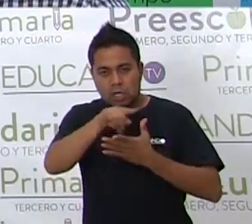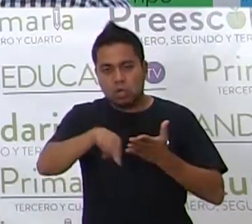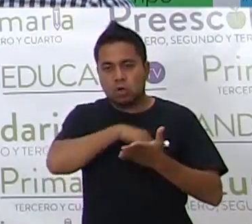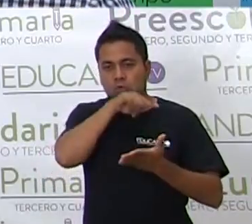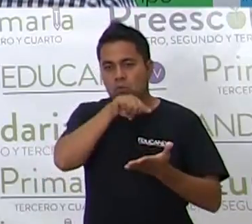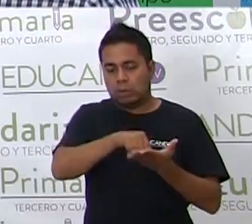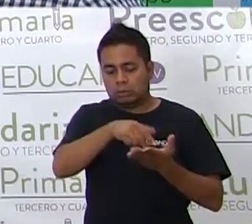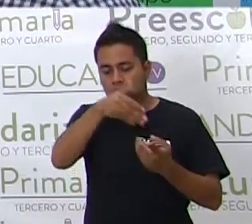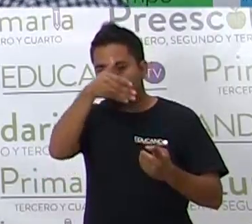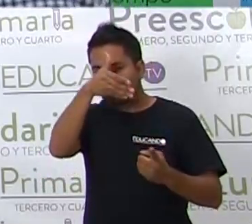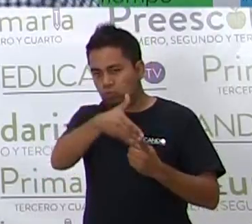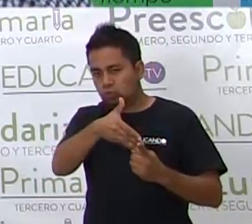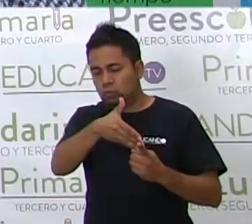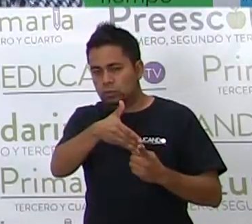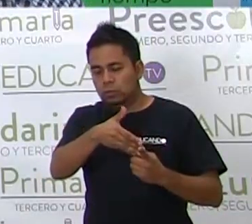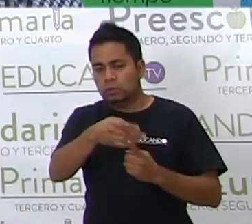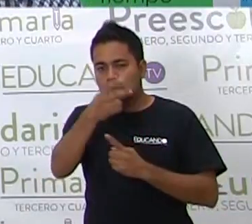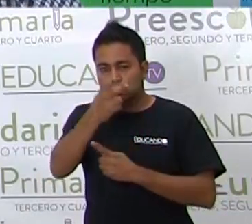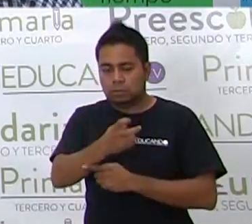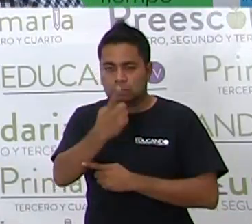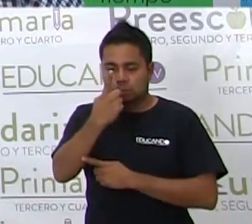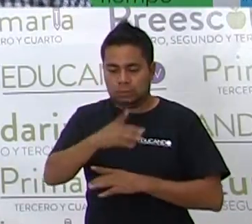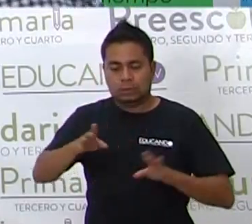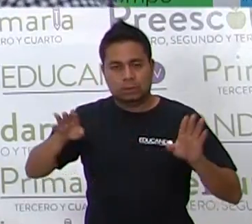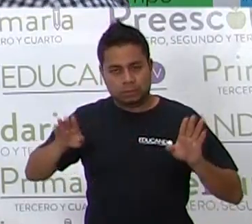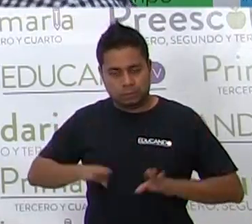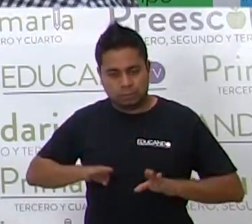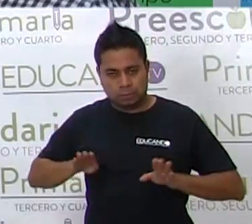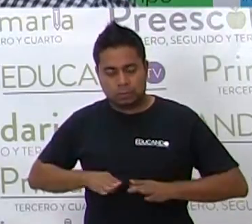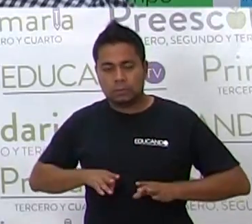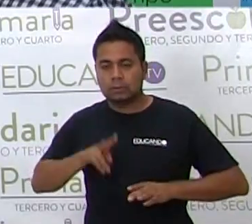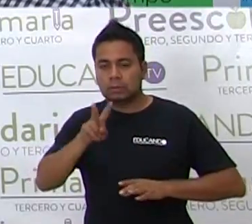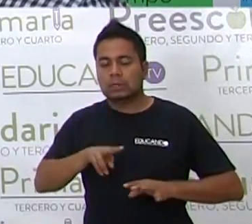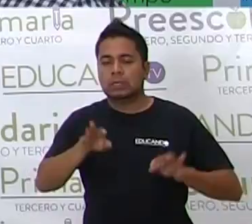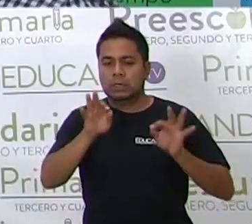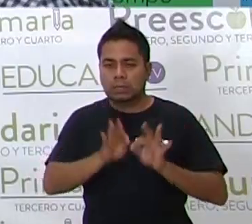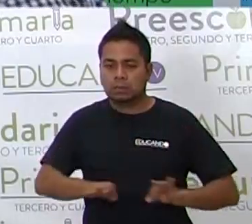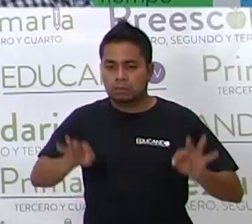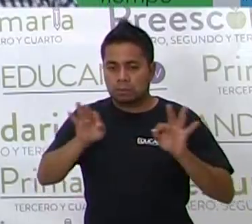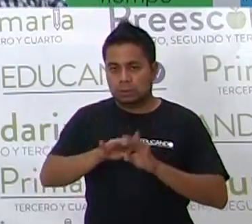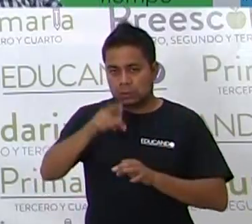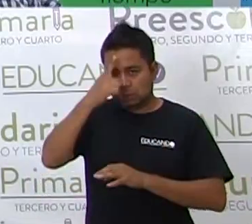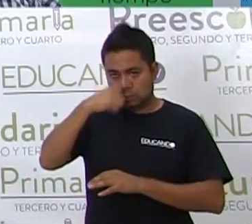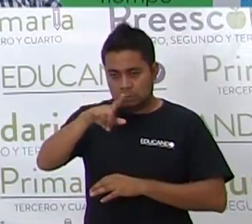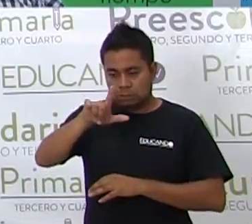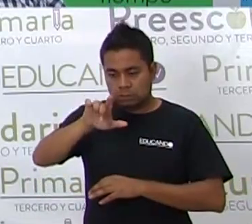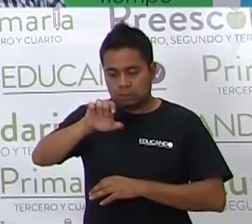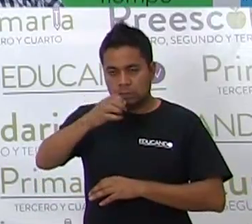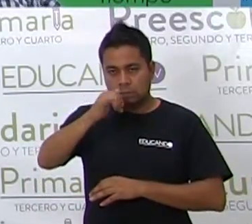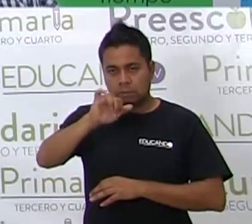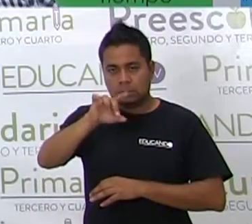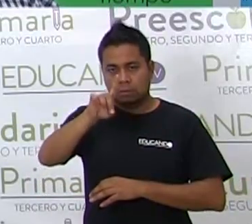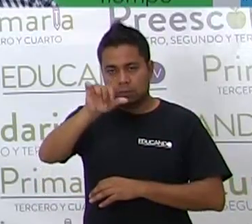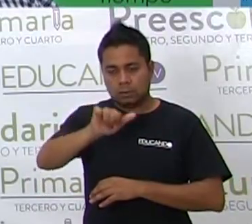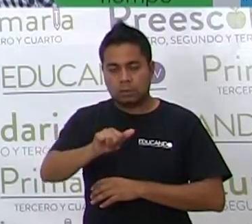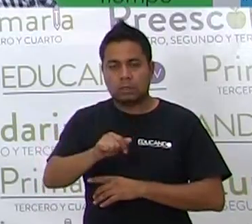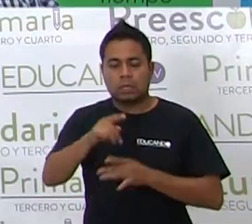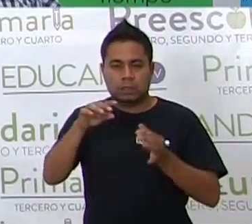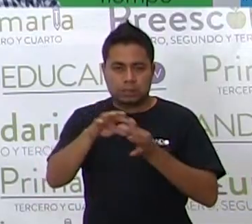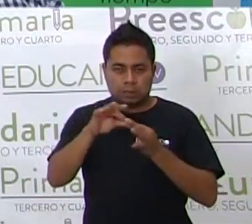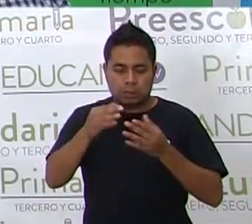geográficamente ubicado. Es por ello que una característica importante de las leyendas es que te hablan del